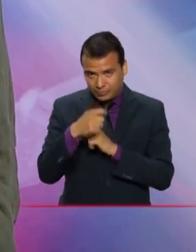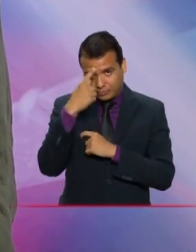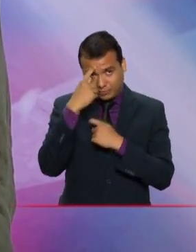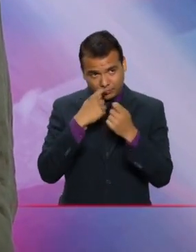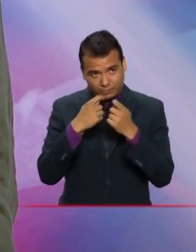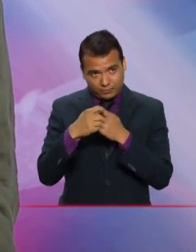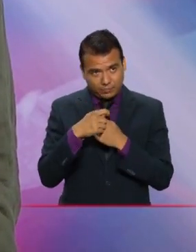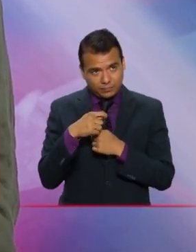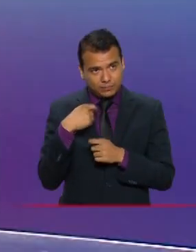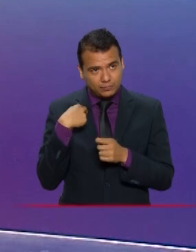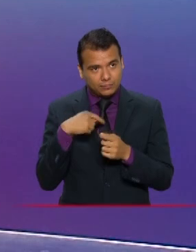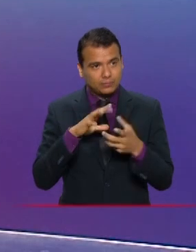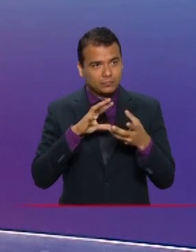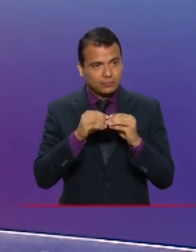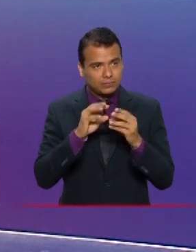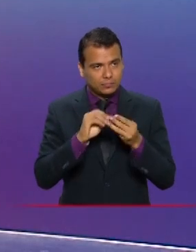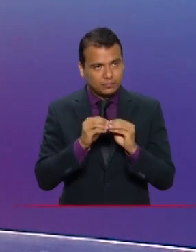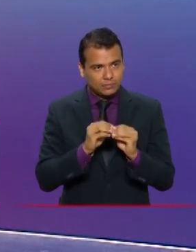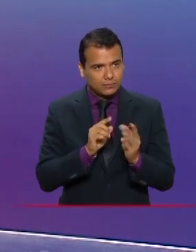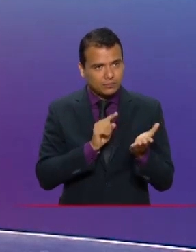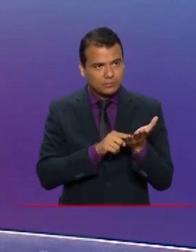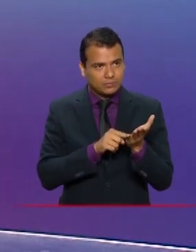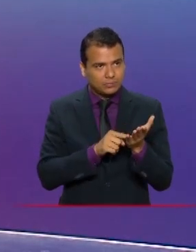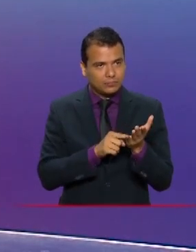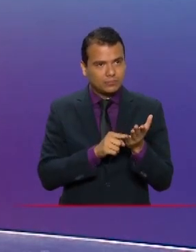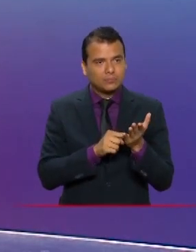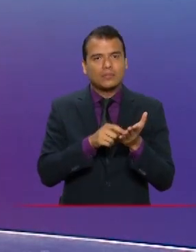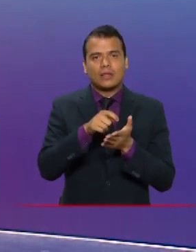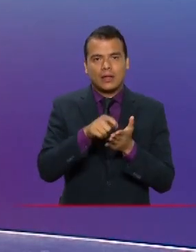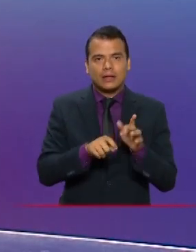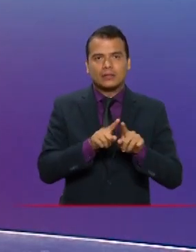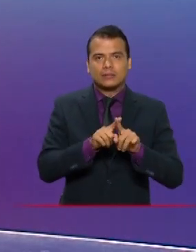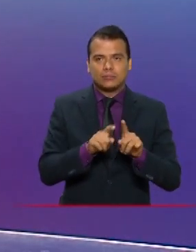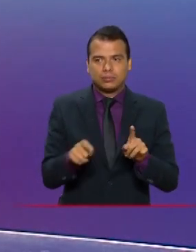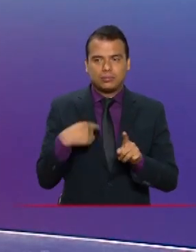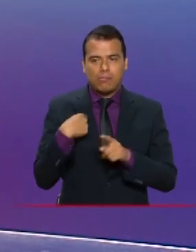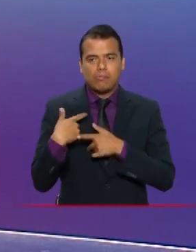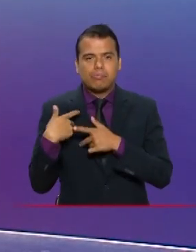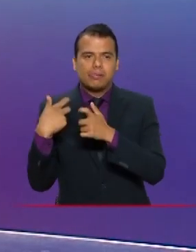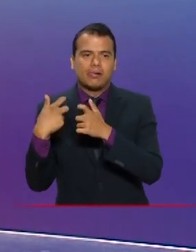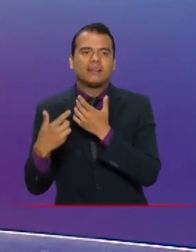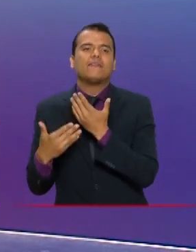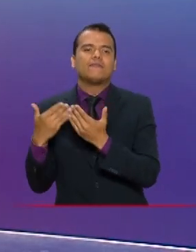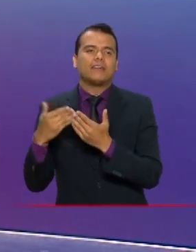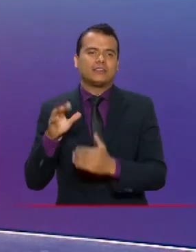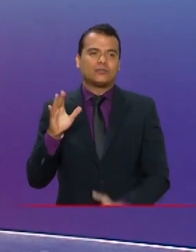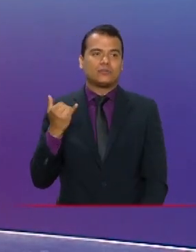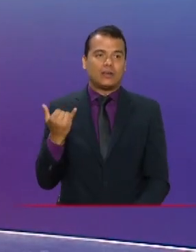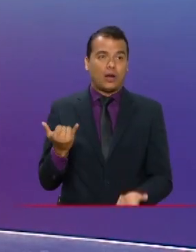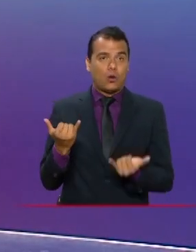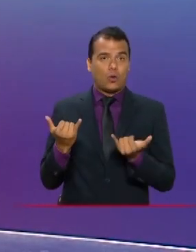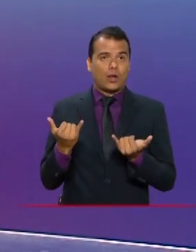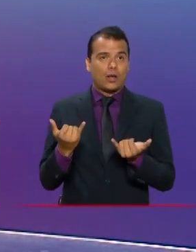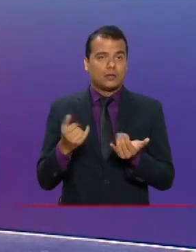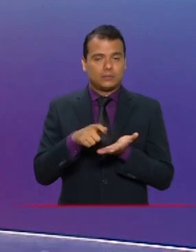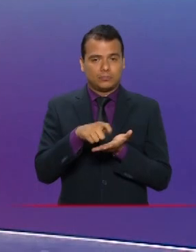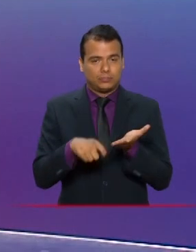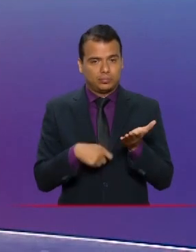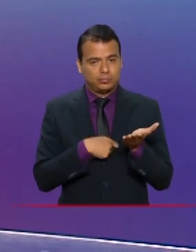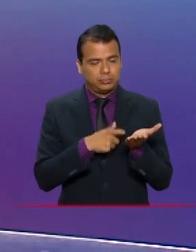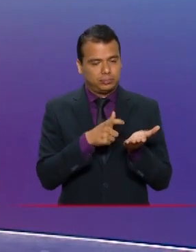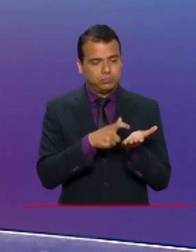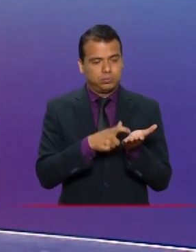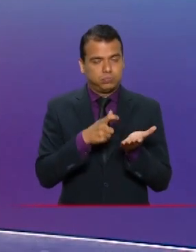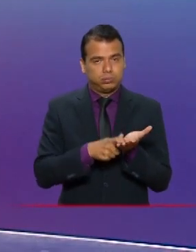esos códigos de verificación. Las tarjetas de débito, que ahora casi todas tienen el sistema de contacto, es posible que uno vaya en un